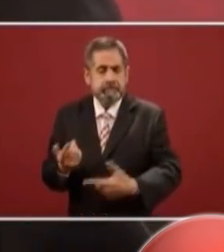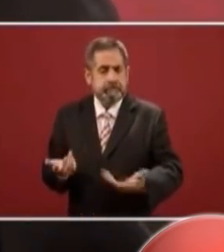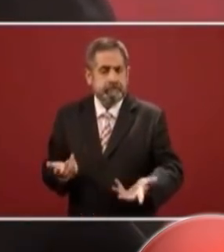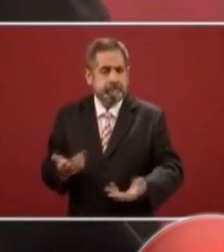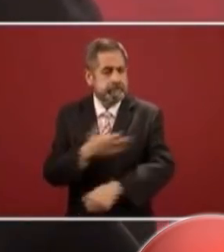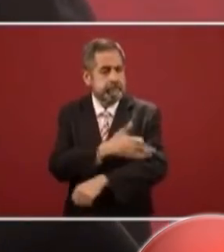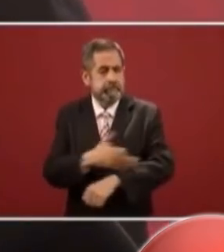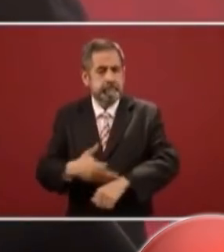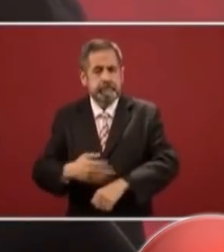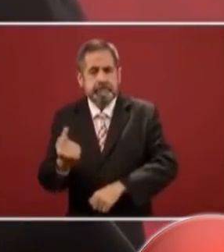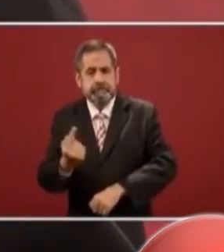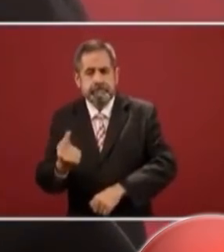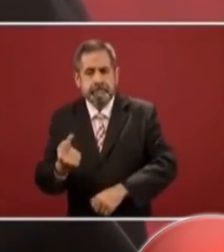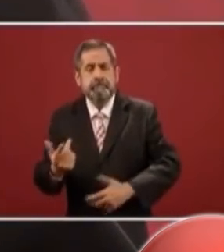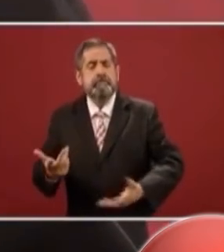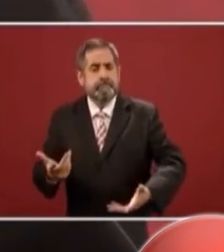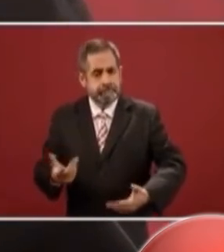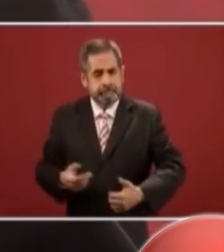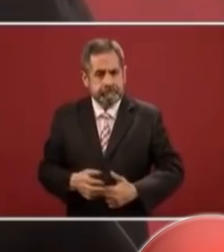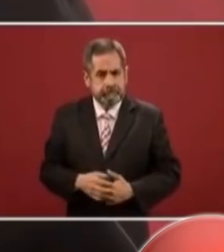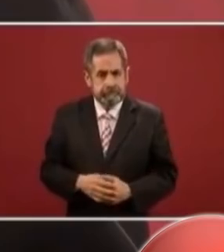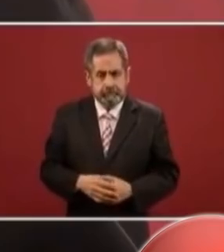la familia.